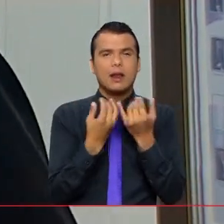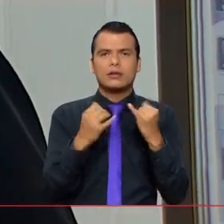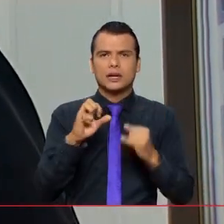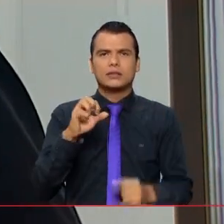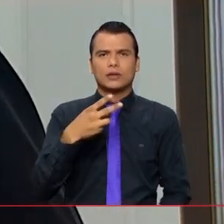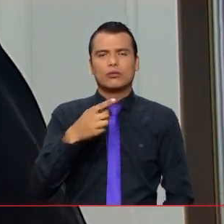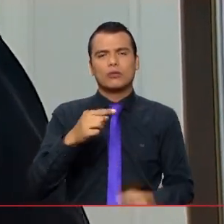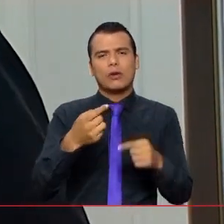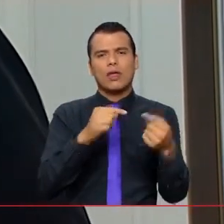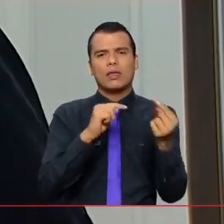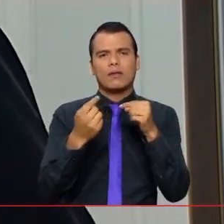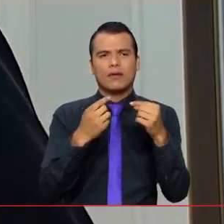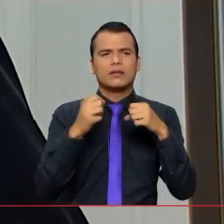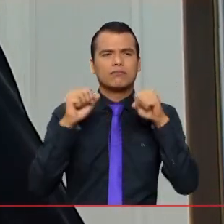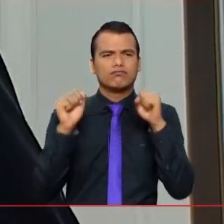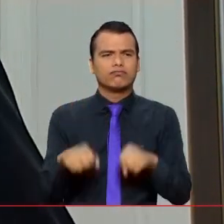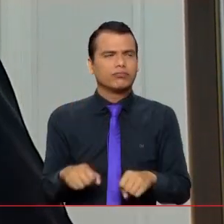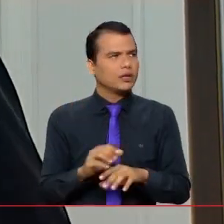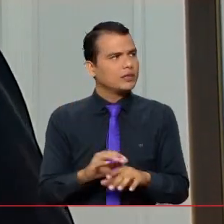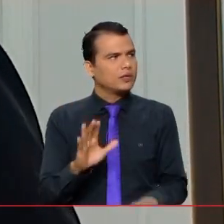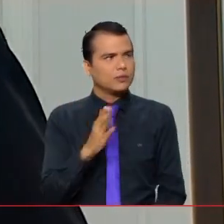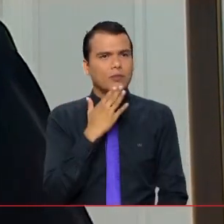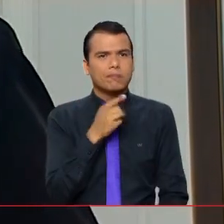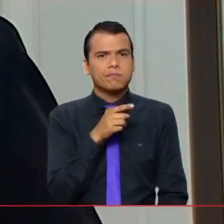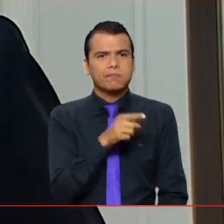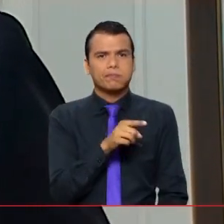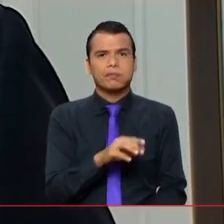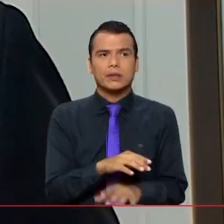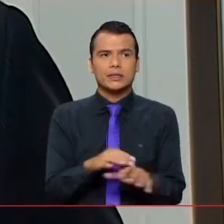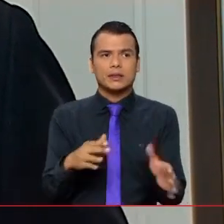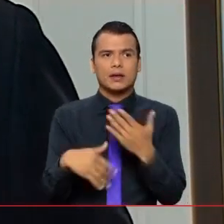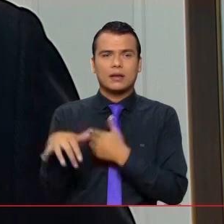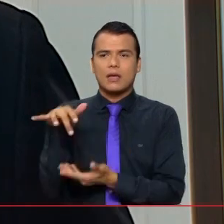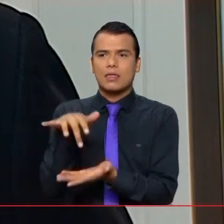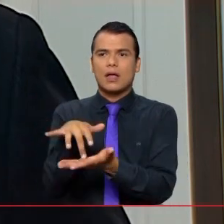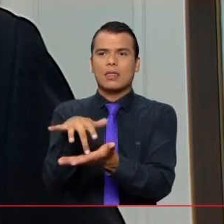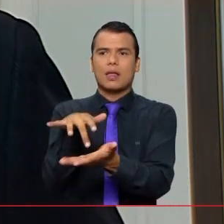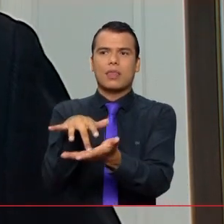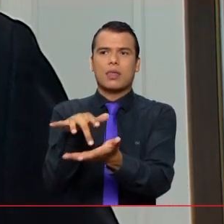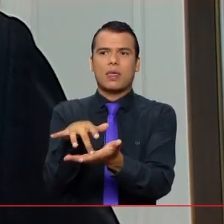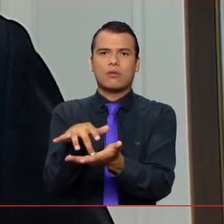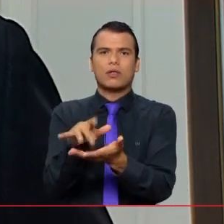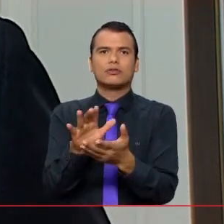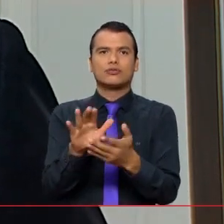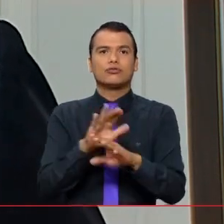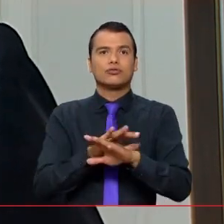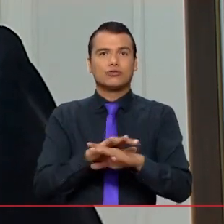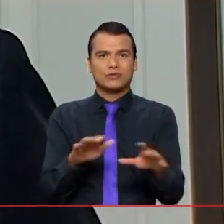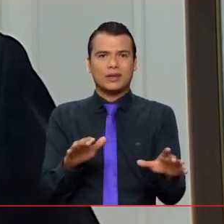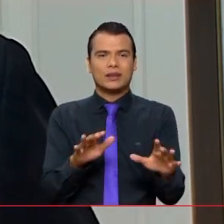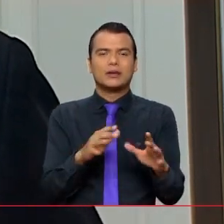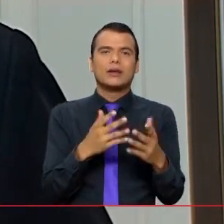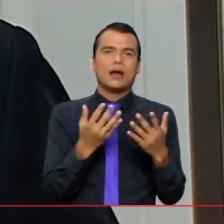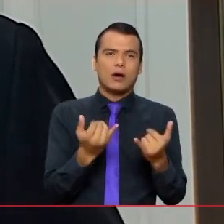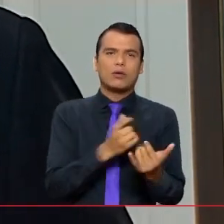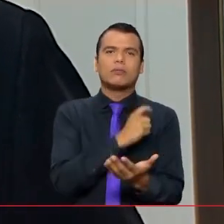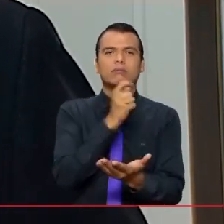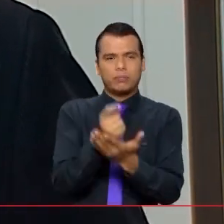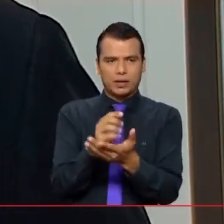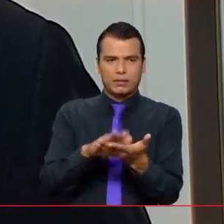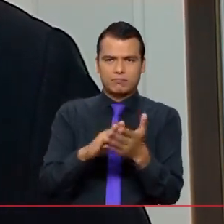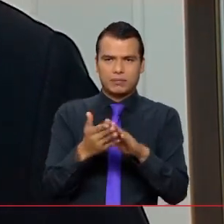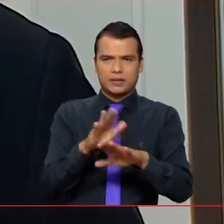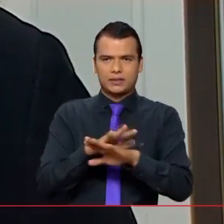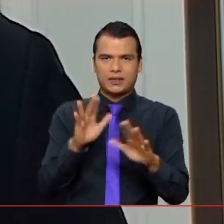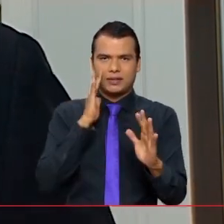De aquí en adelante lo que vamos a pagar es el recurso que sea adeudada bajo los reglamentos que tiene la Secretaría de Vivienda, que